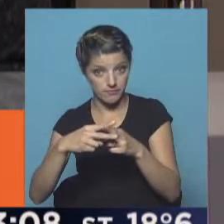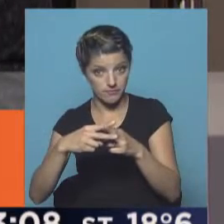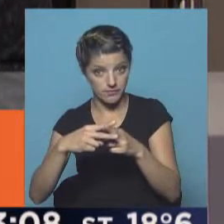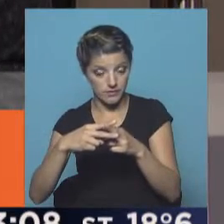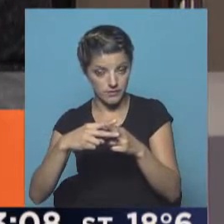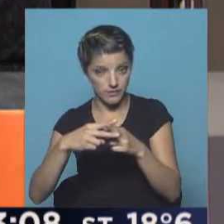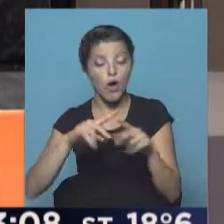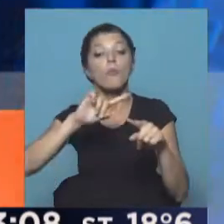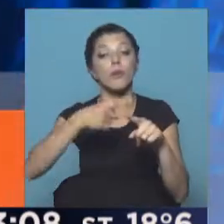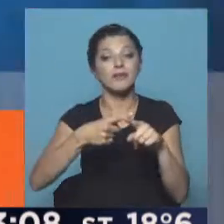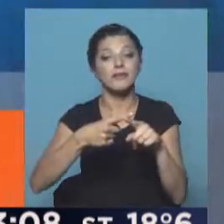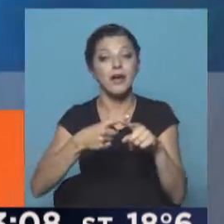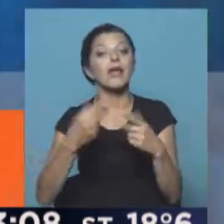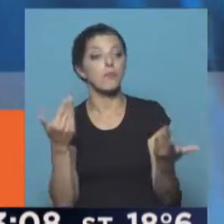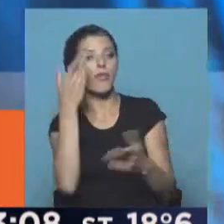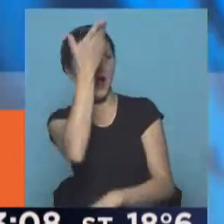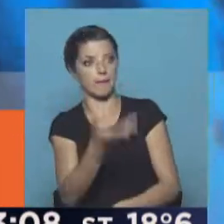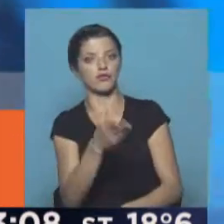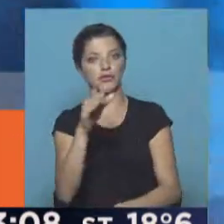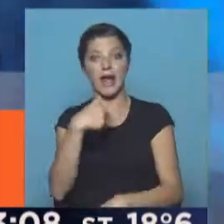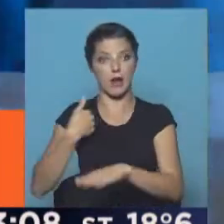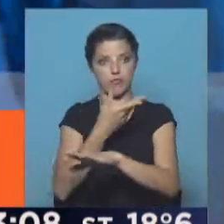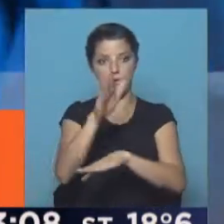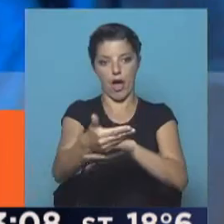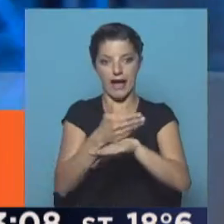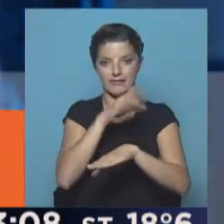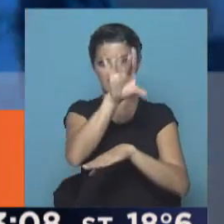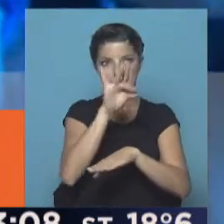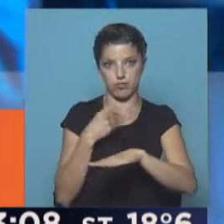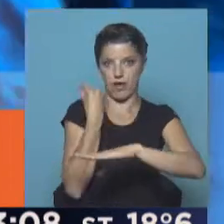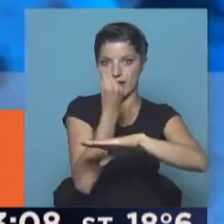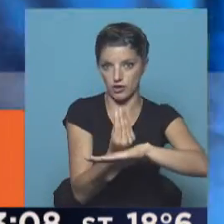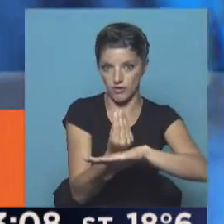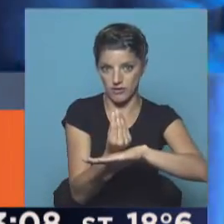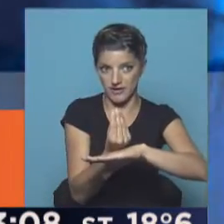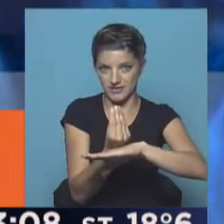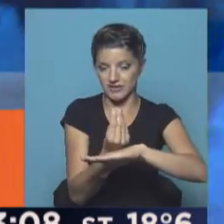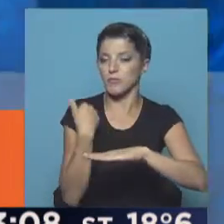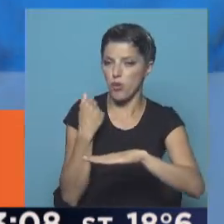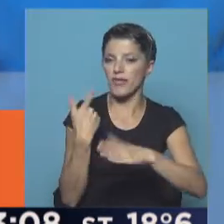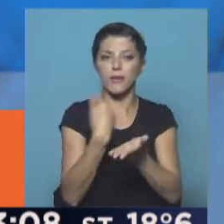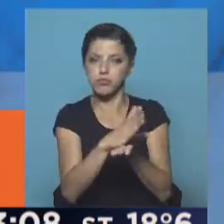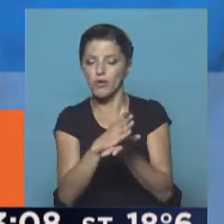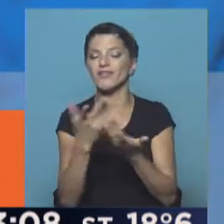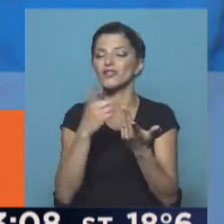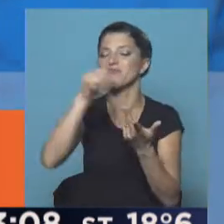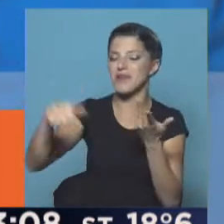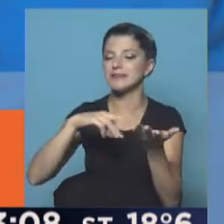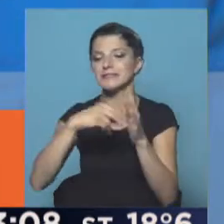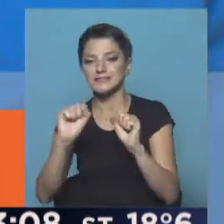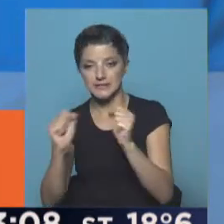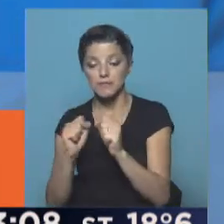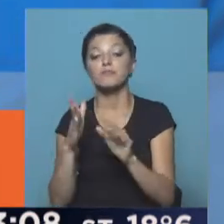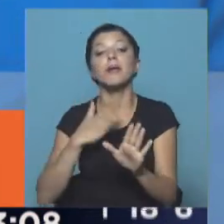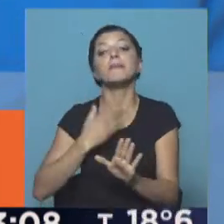que puede poner en jaque a quien está gobernando todo el tiempo. Eso genera mucha inestabilidad. Es uno de los problemas que creo tiene constitucionalmente